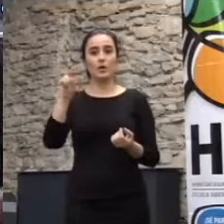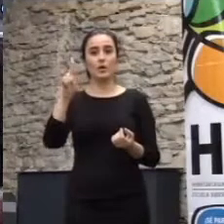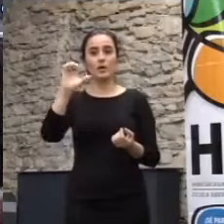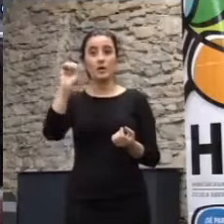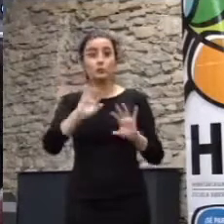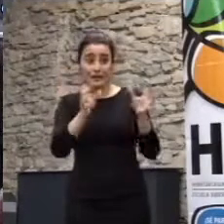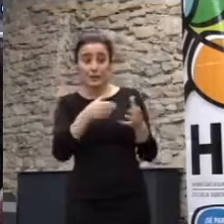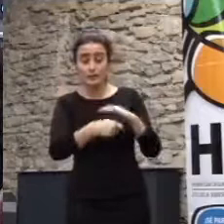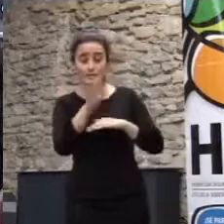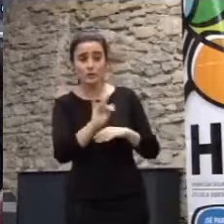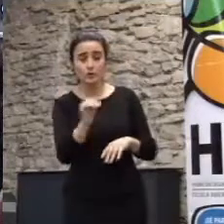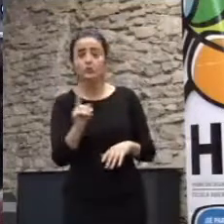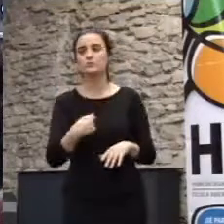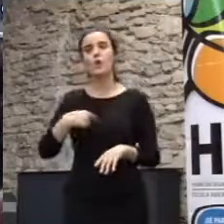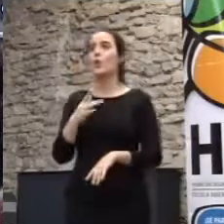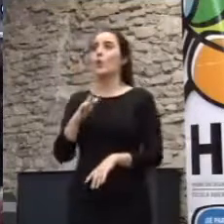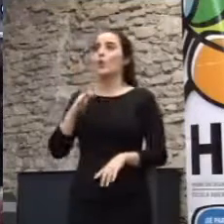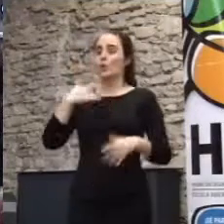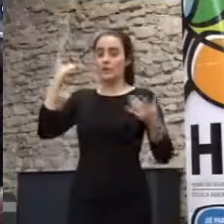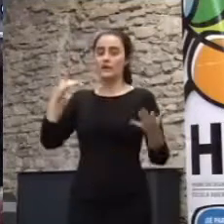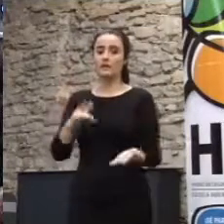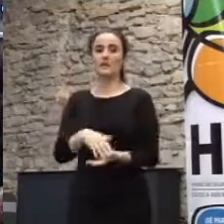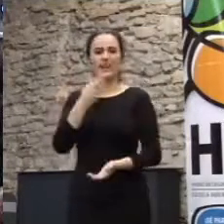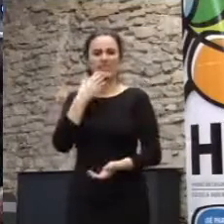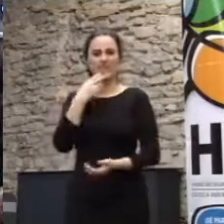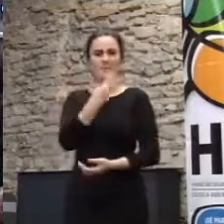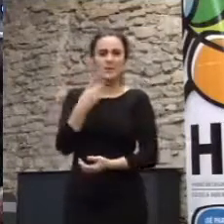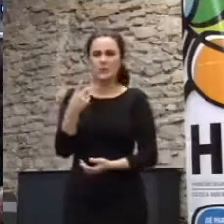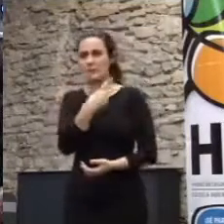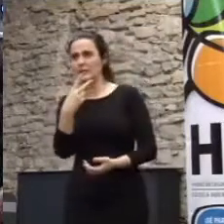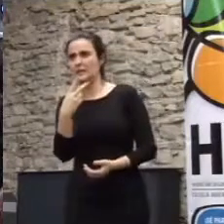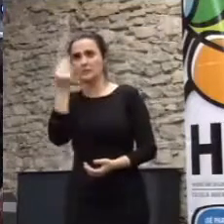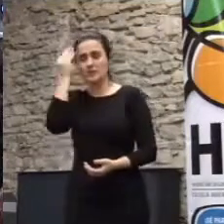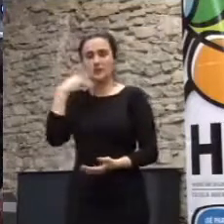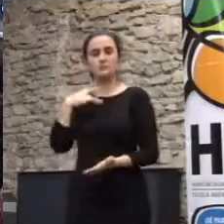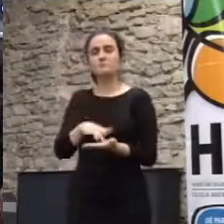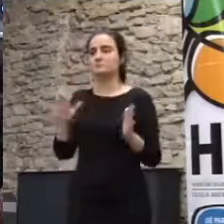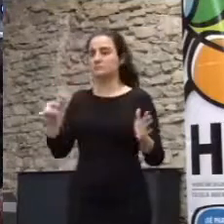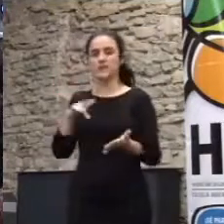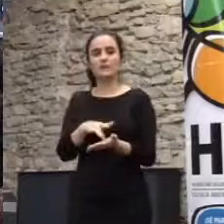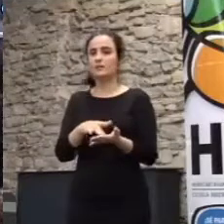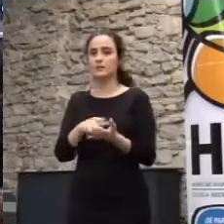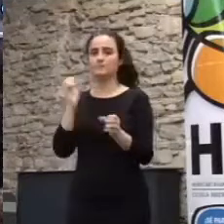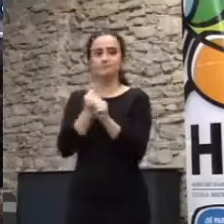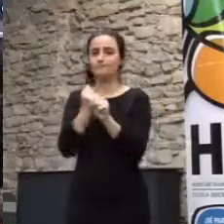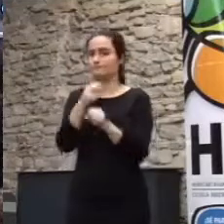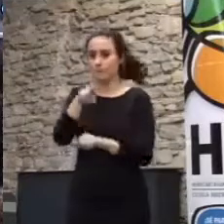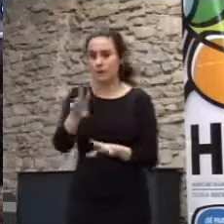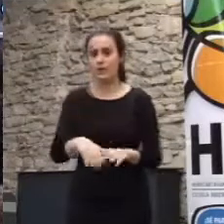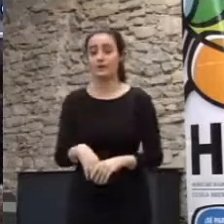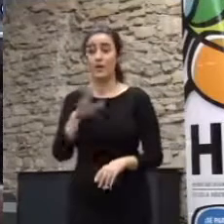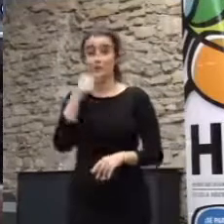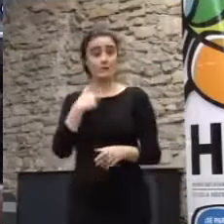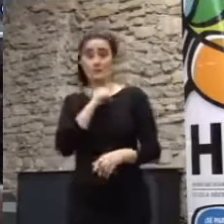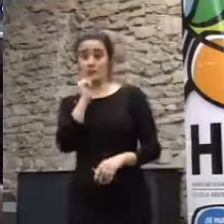pues yo en Radio Vitoria entré un día con 20 años, 21, 22, y no llegué a trabajar, fíjate. Y no porque no quisiera,